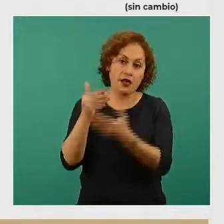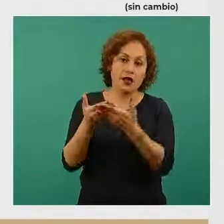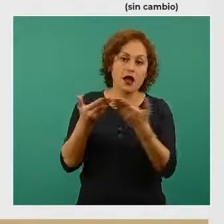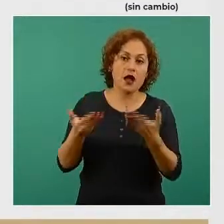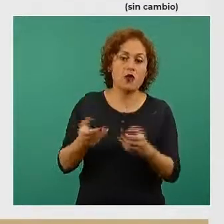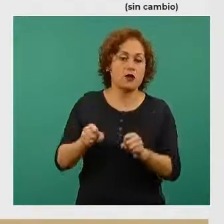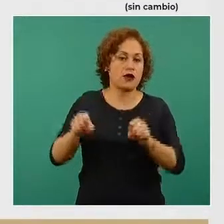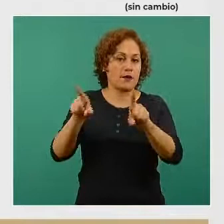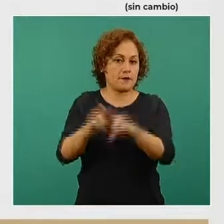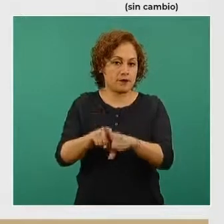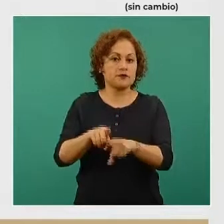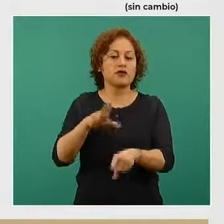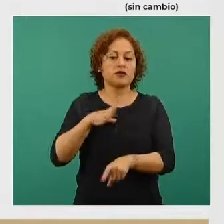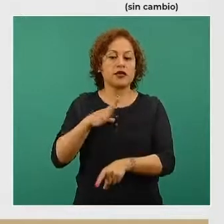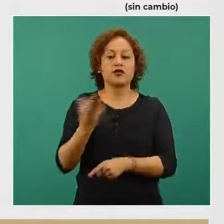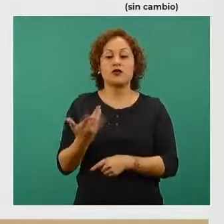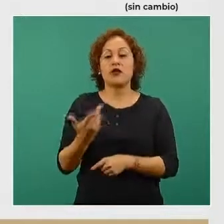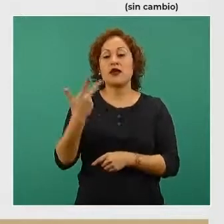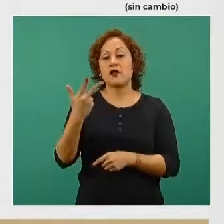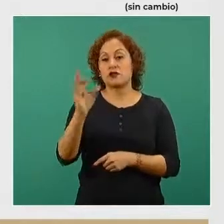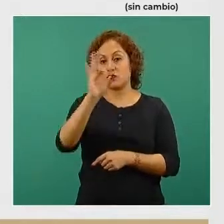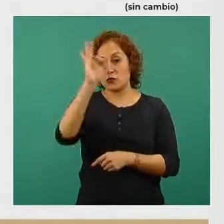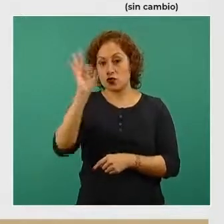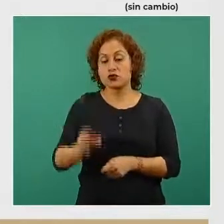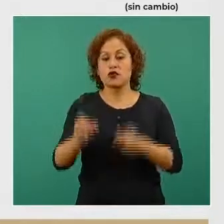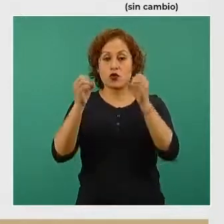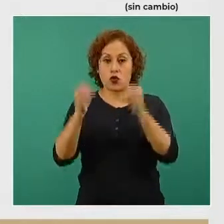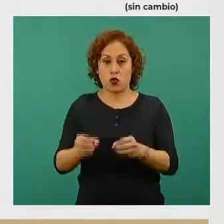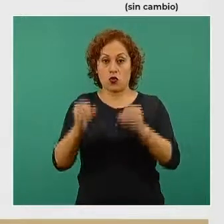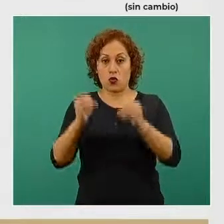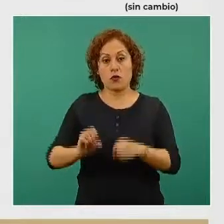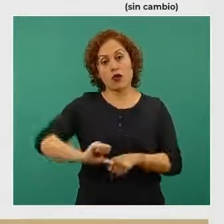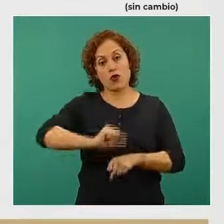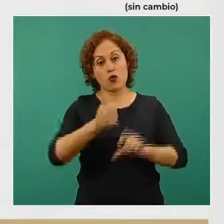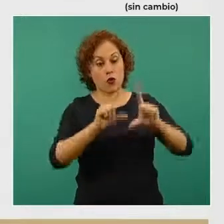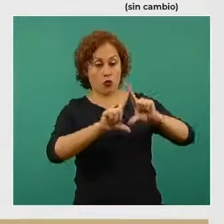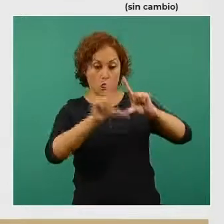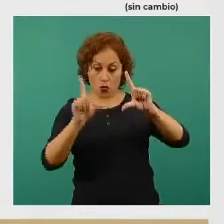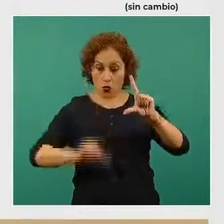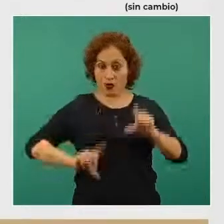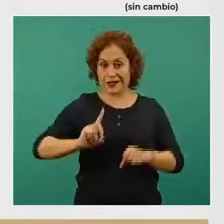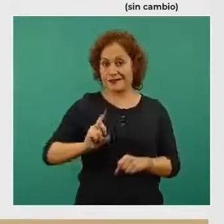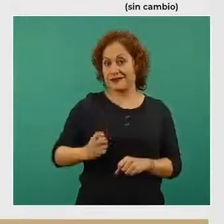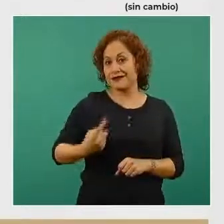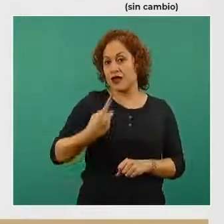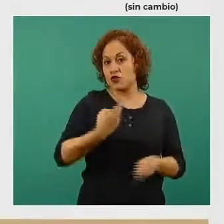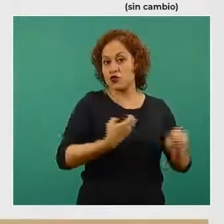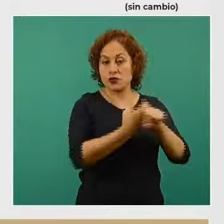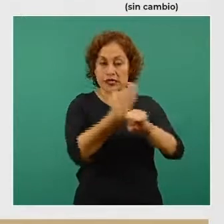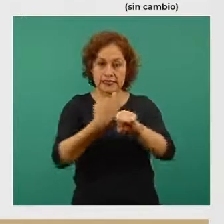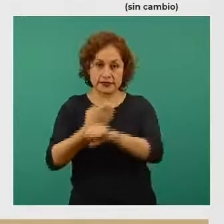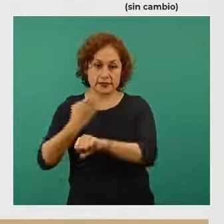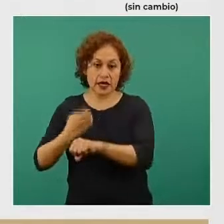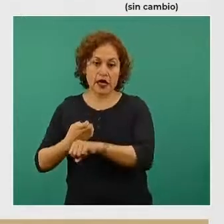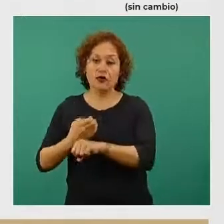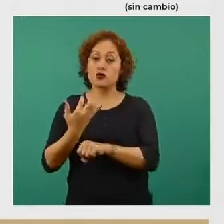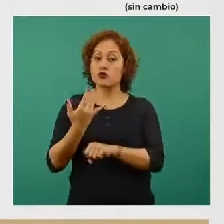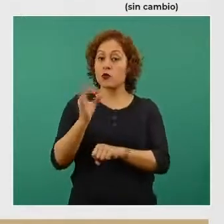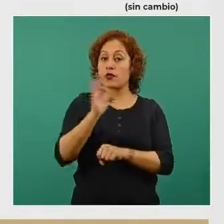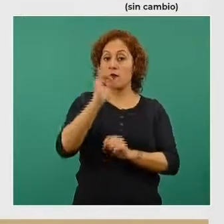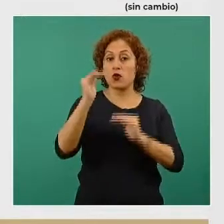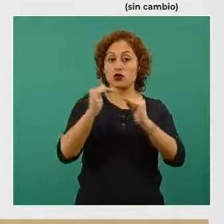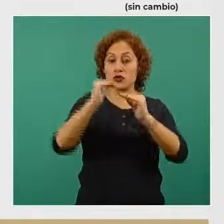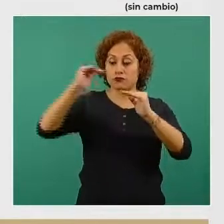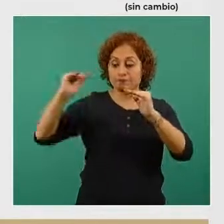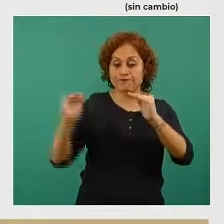un 58% de ocupación, y nuevamente todas las demás 31 entidades federativas con menos del